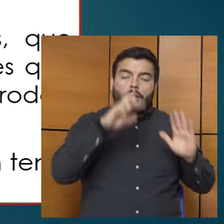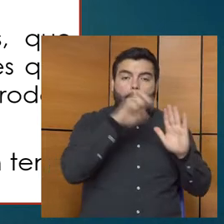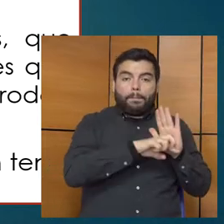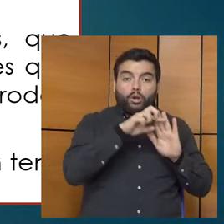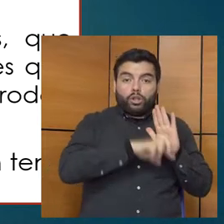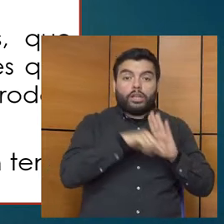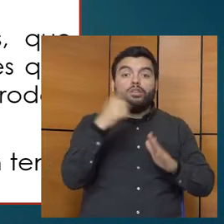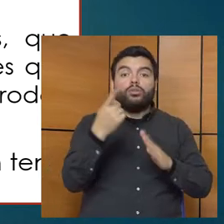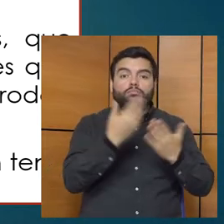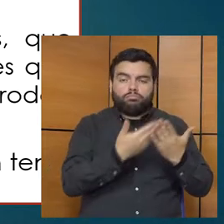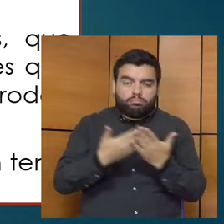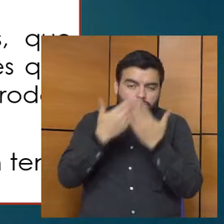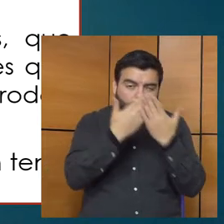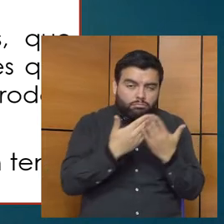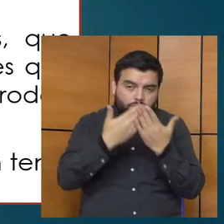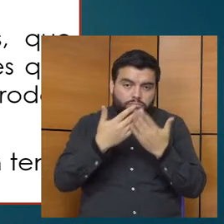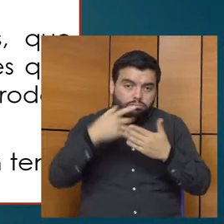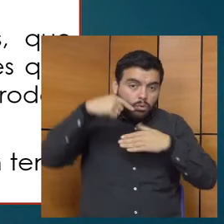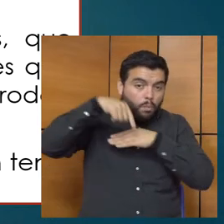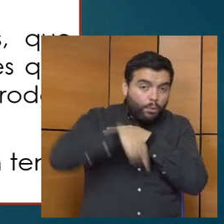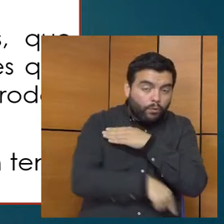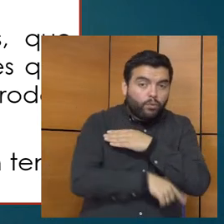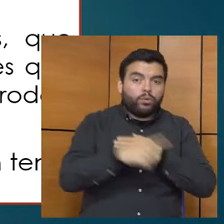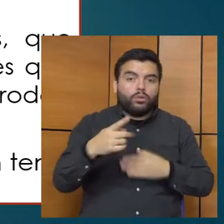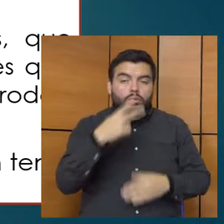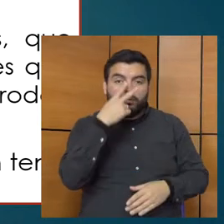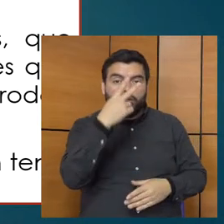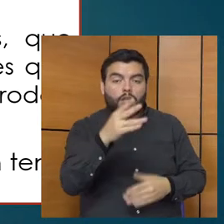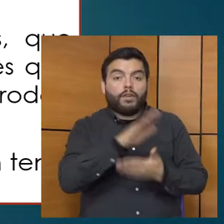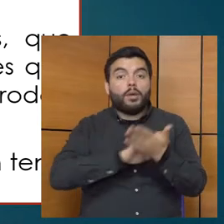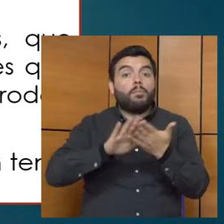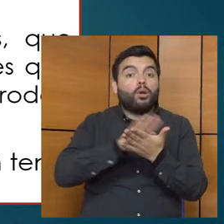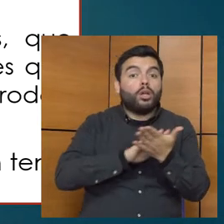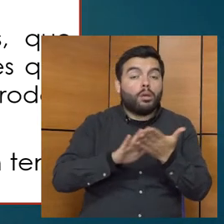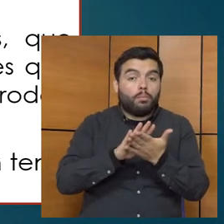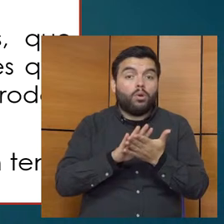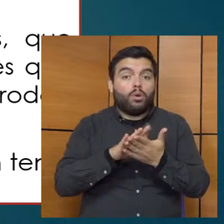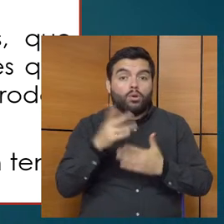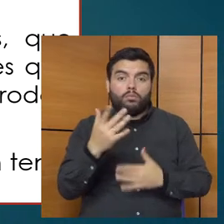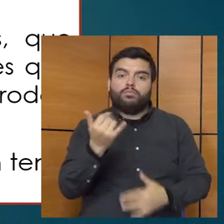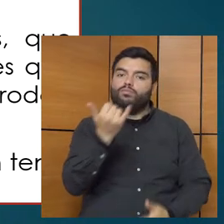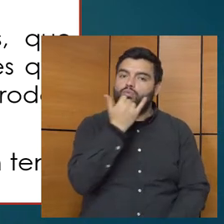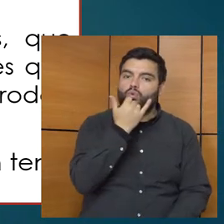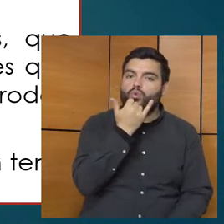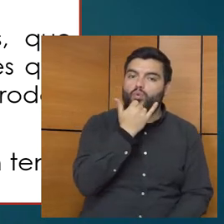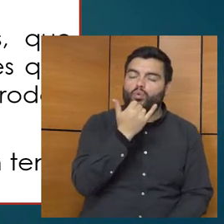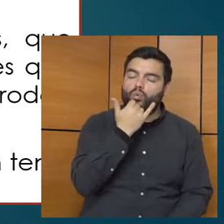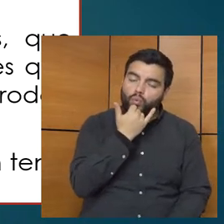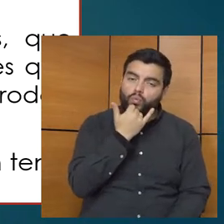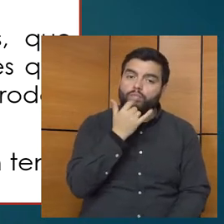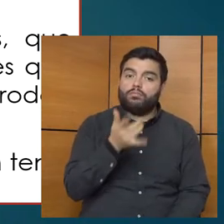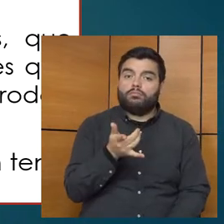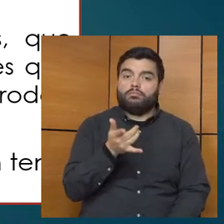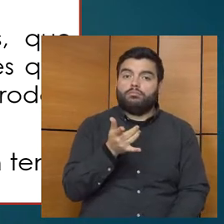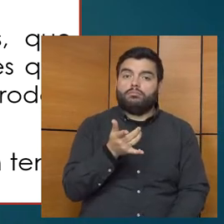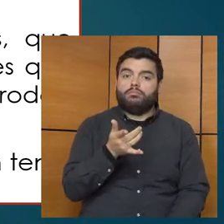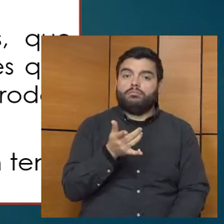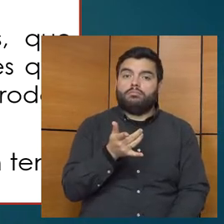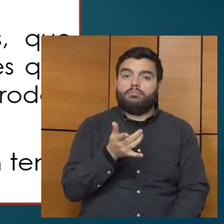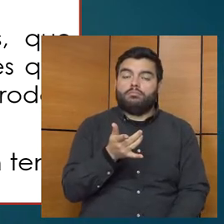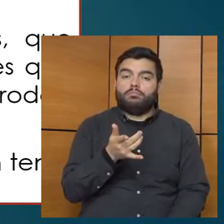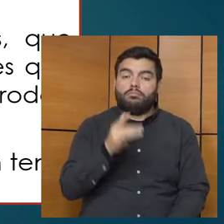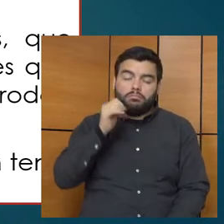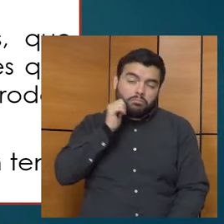este estudio. Y aquí se nos veía, por ejemplo, pues que el uso de YouTube se utilizaba con